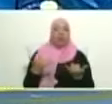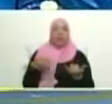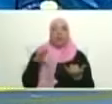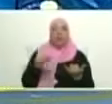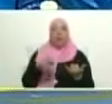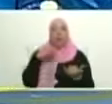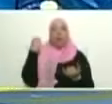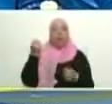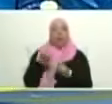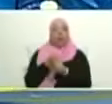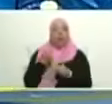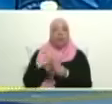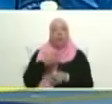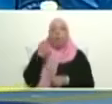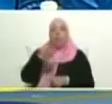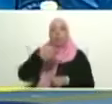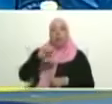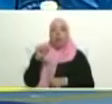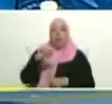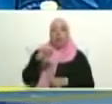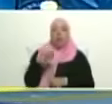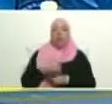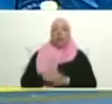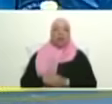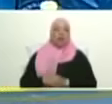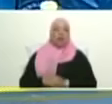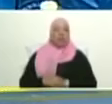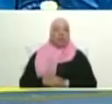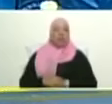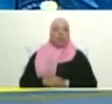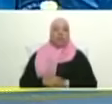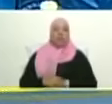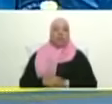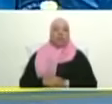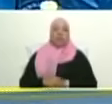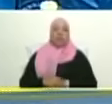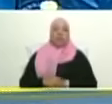Siéntanse orgullosos de ser policía. Lleven con orgullo